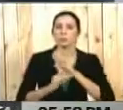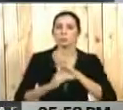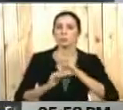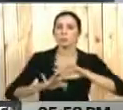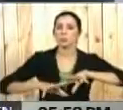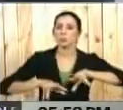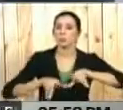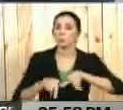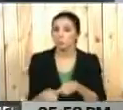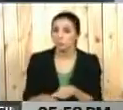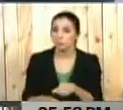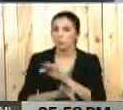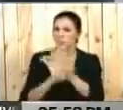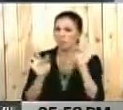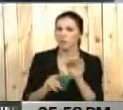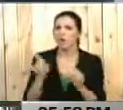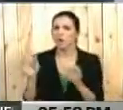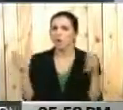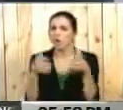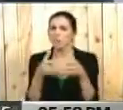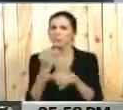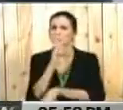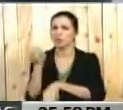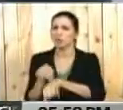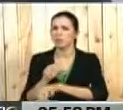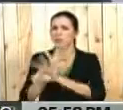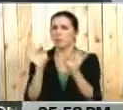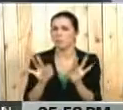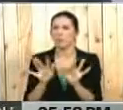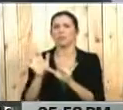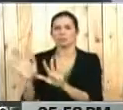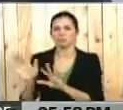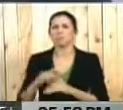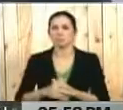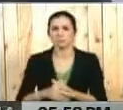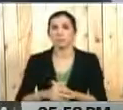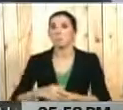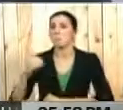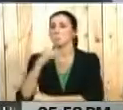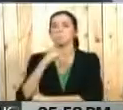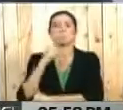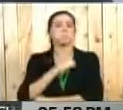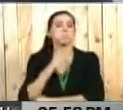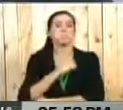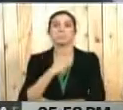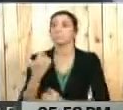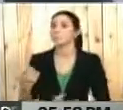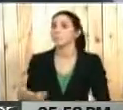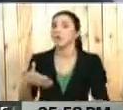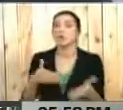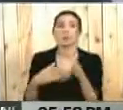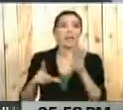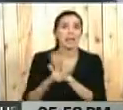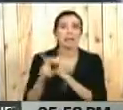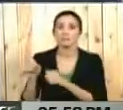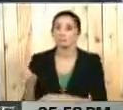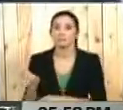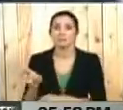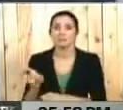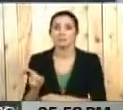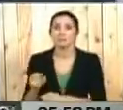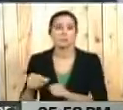ese sector de la Asamblea Nacional, está en una situación de desacato. Al declararse en desacato